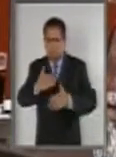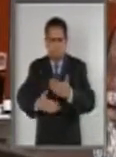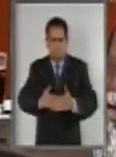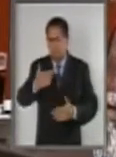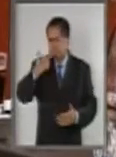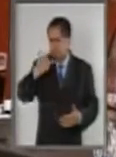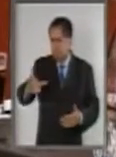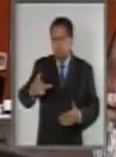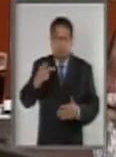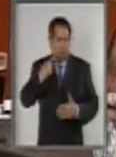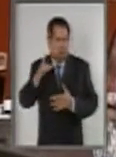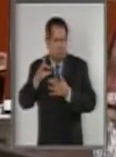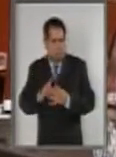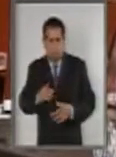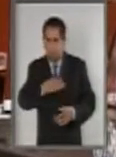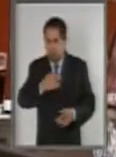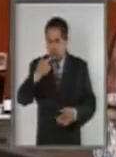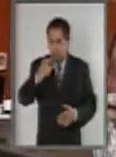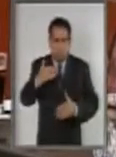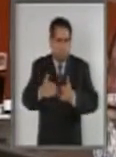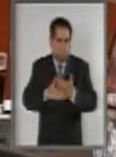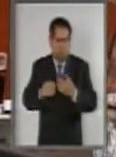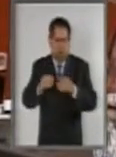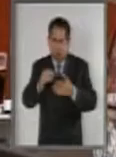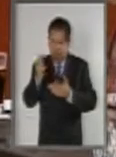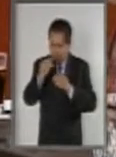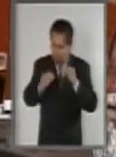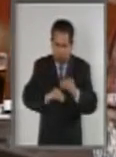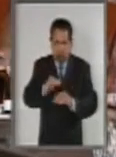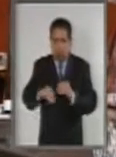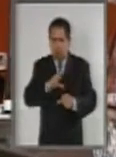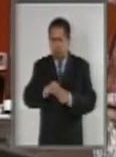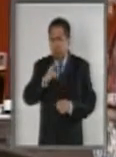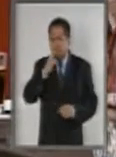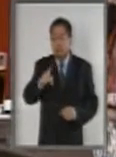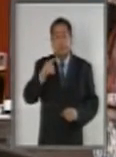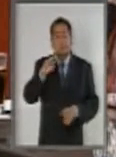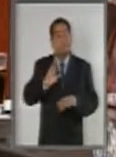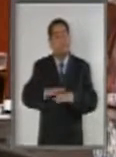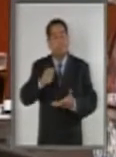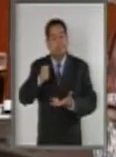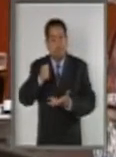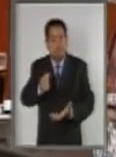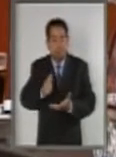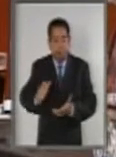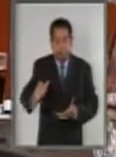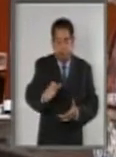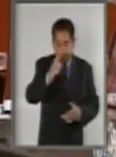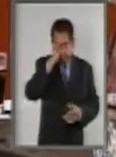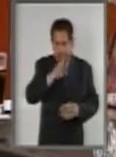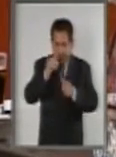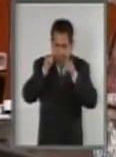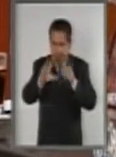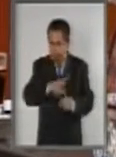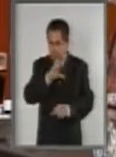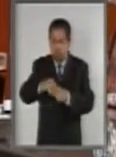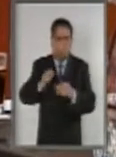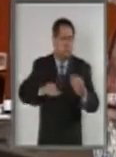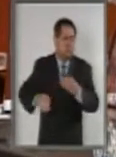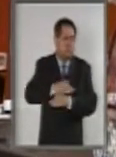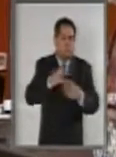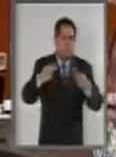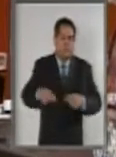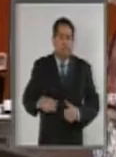políticas públicas, mejor diseño institucional y sobre todo mejor financiamiento para la atención completa a todas las